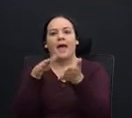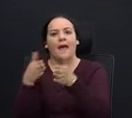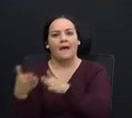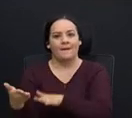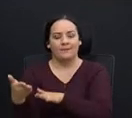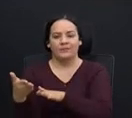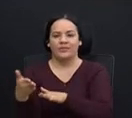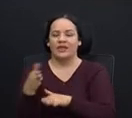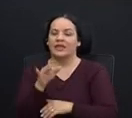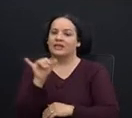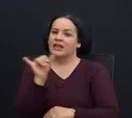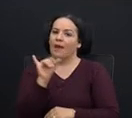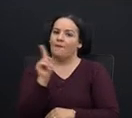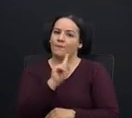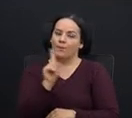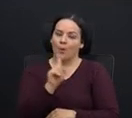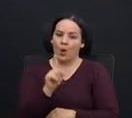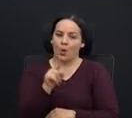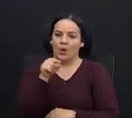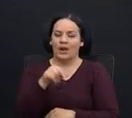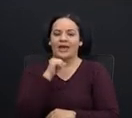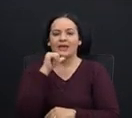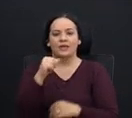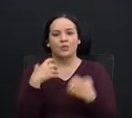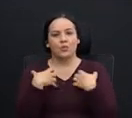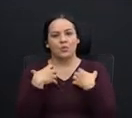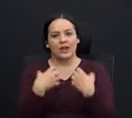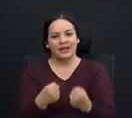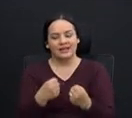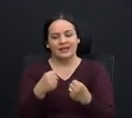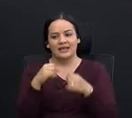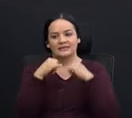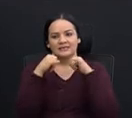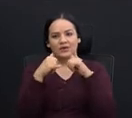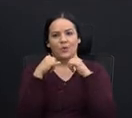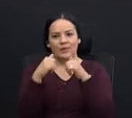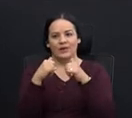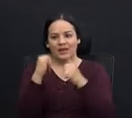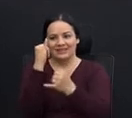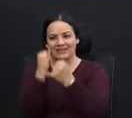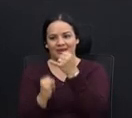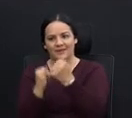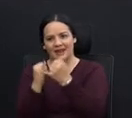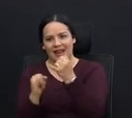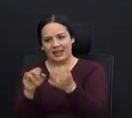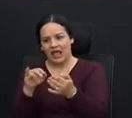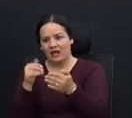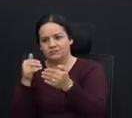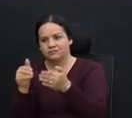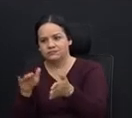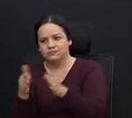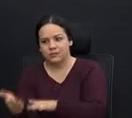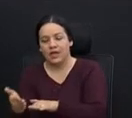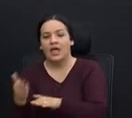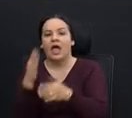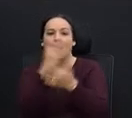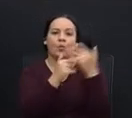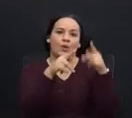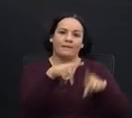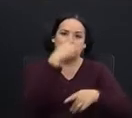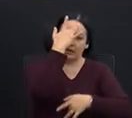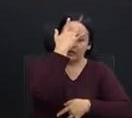Tampoco la incurabilidad es sinónimo de terminalidad. Hay pacientes que padecen de